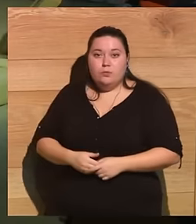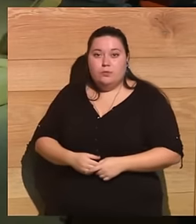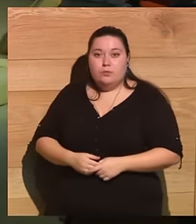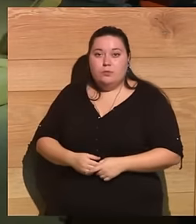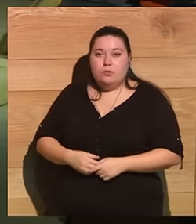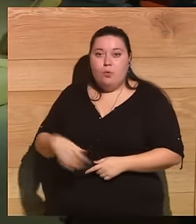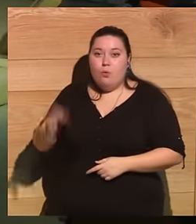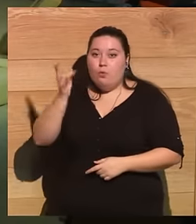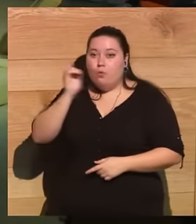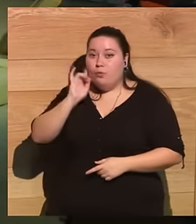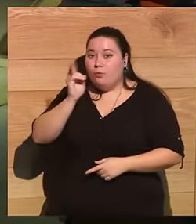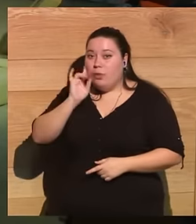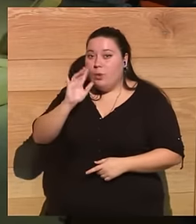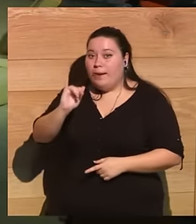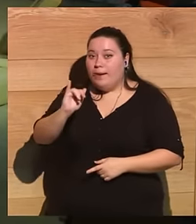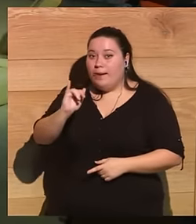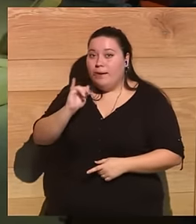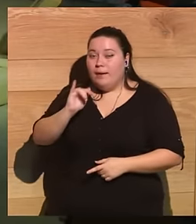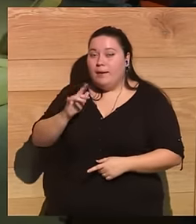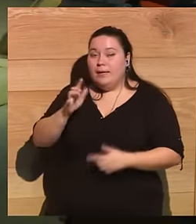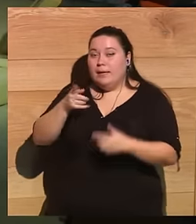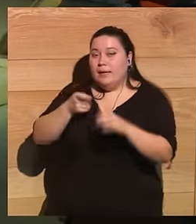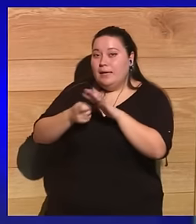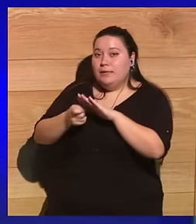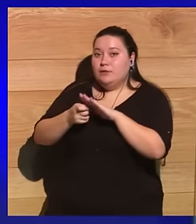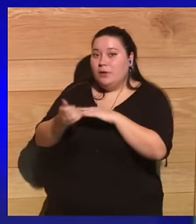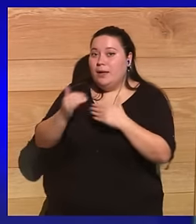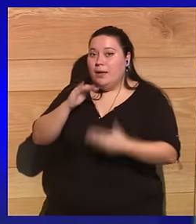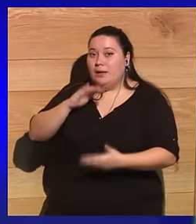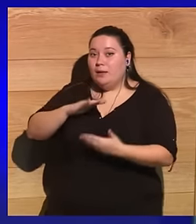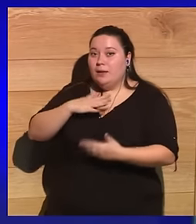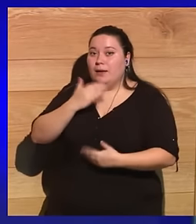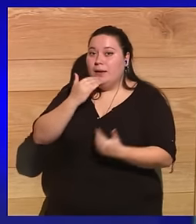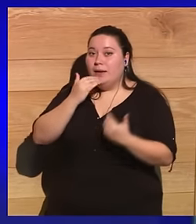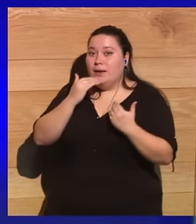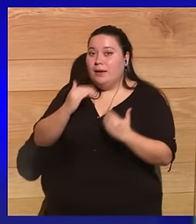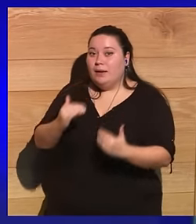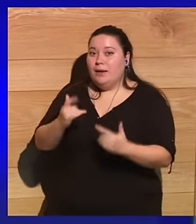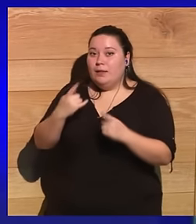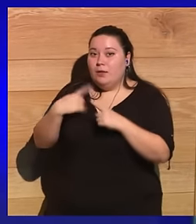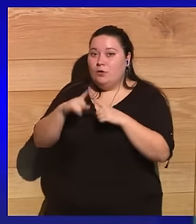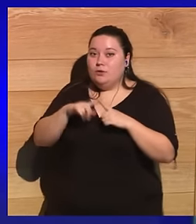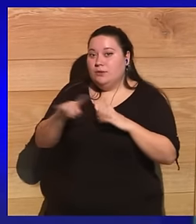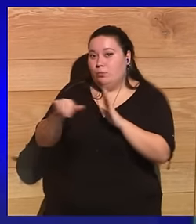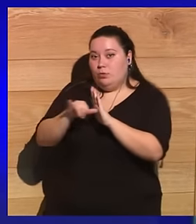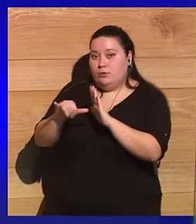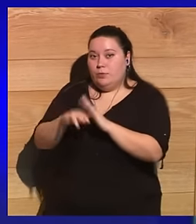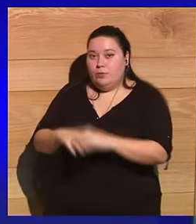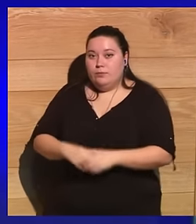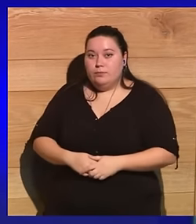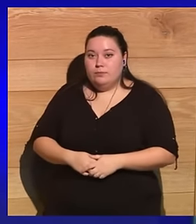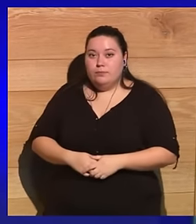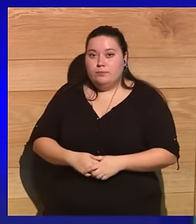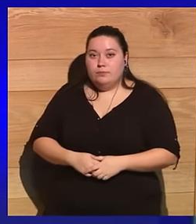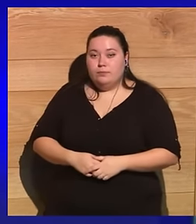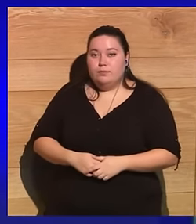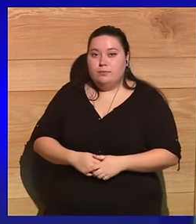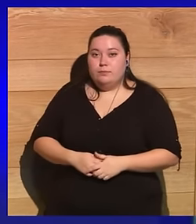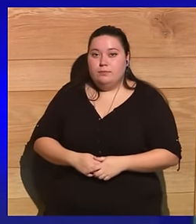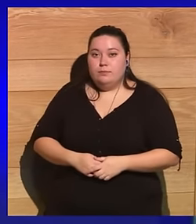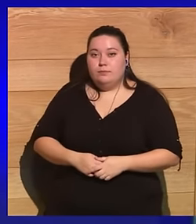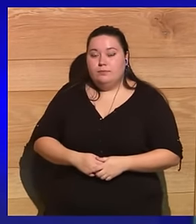Tiene ruido y es capaz de gestionarlo con vectores de aproximación basados en